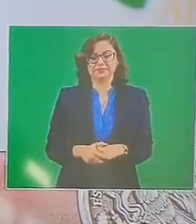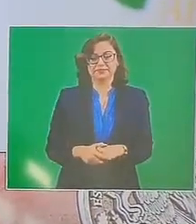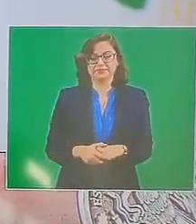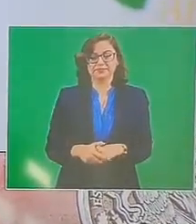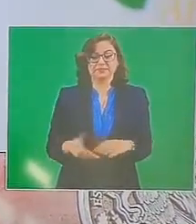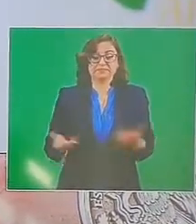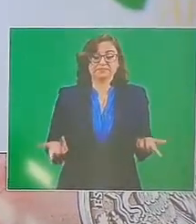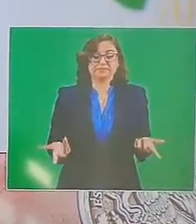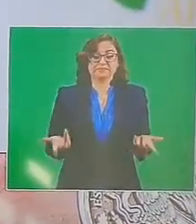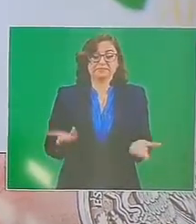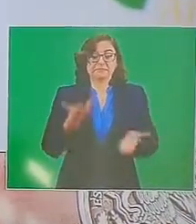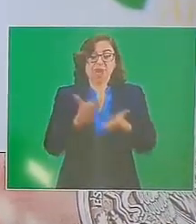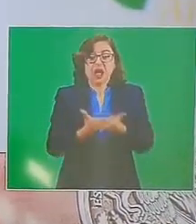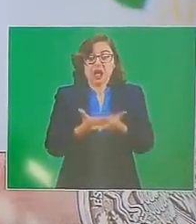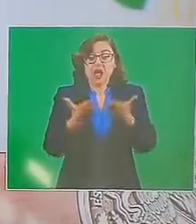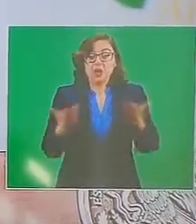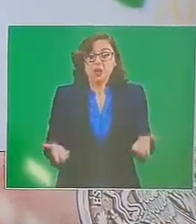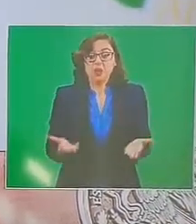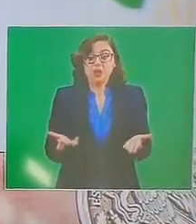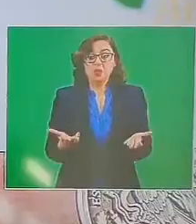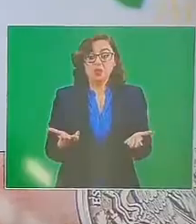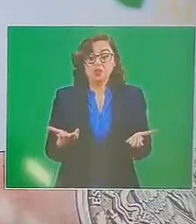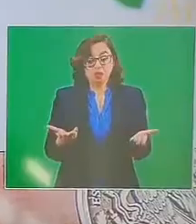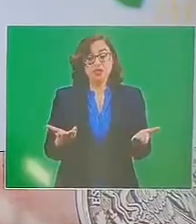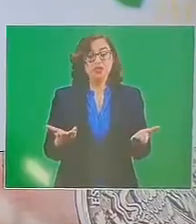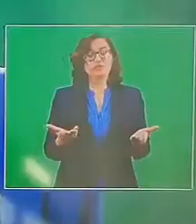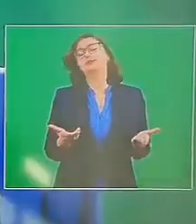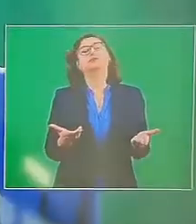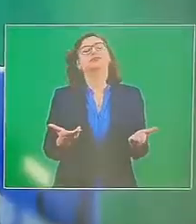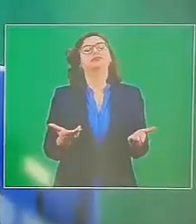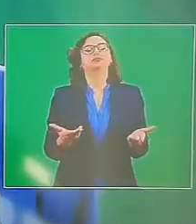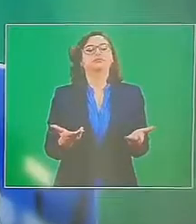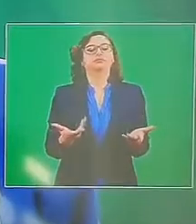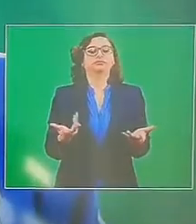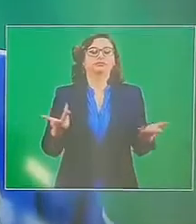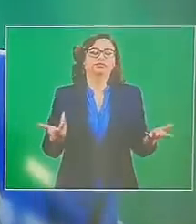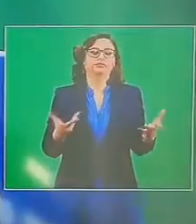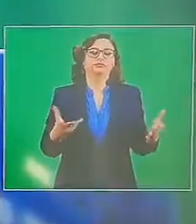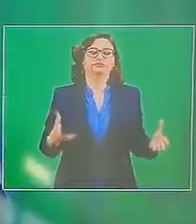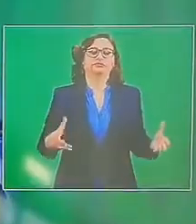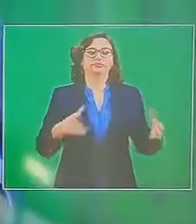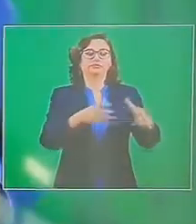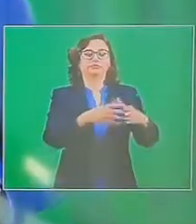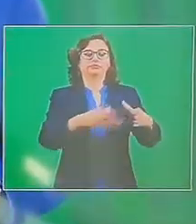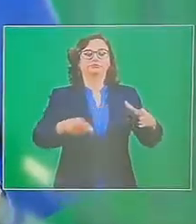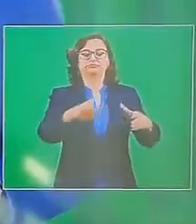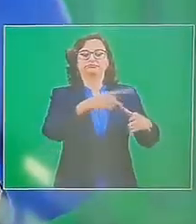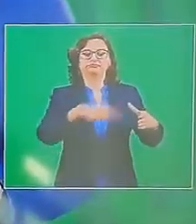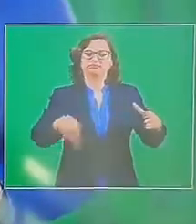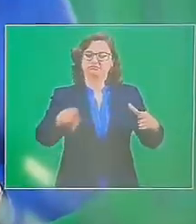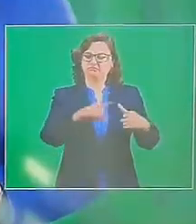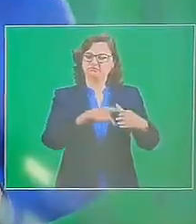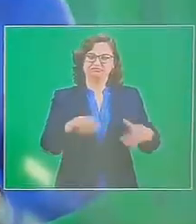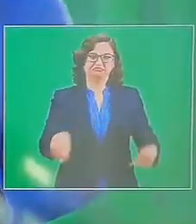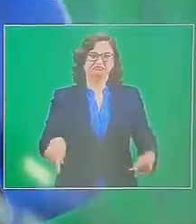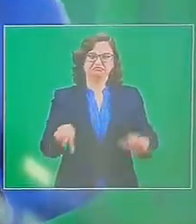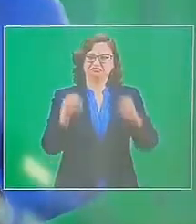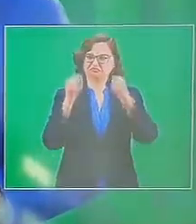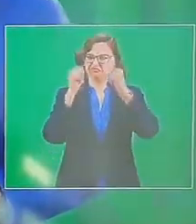porque ahora son los más tenaces